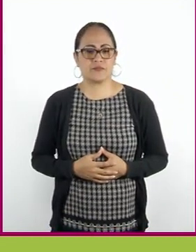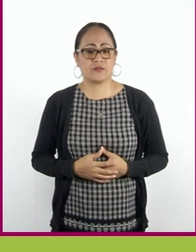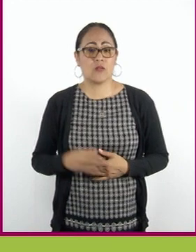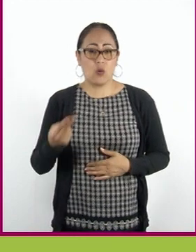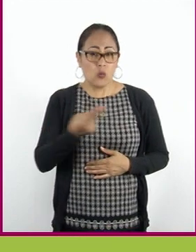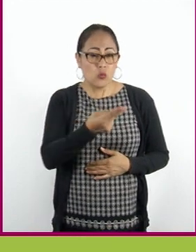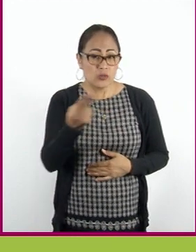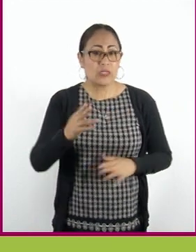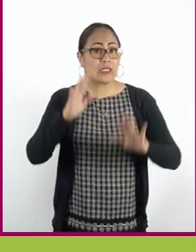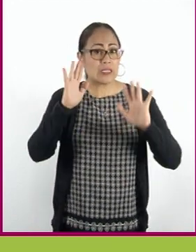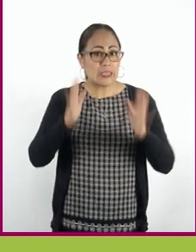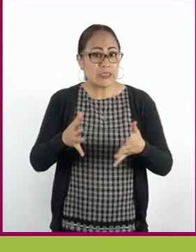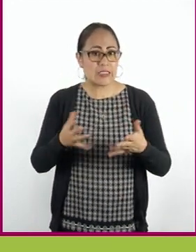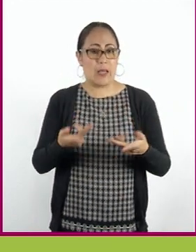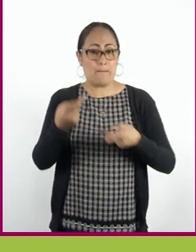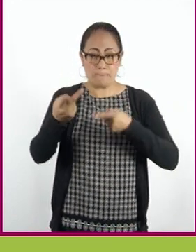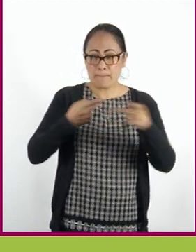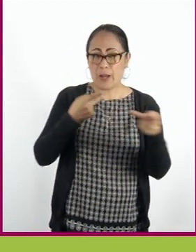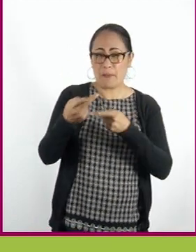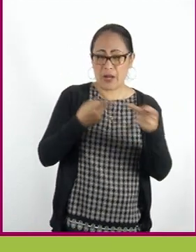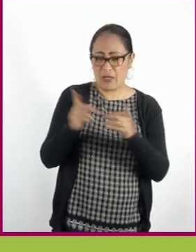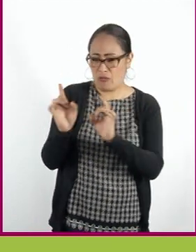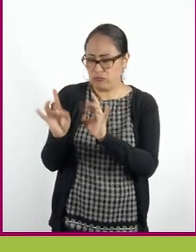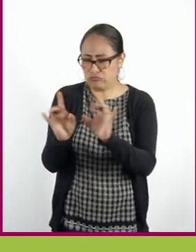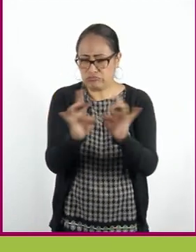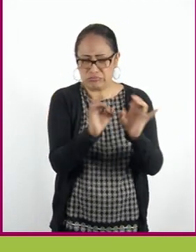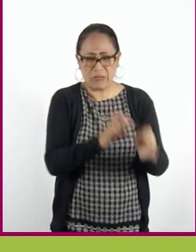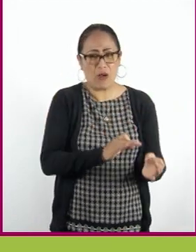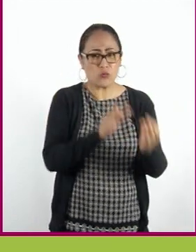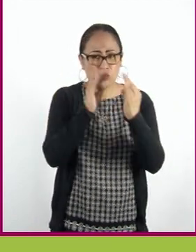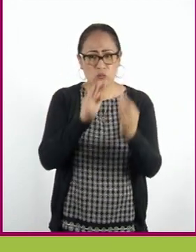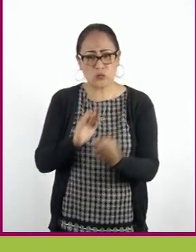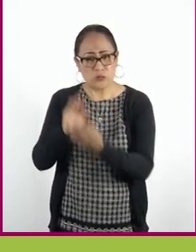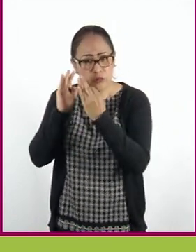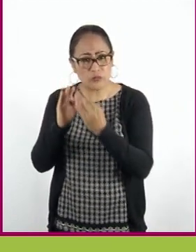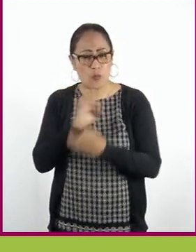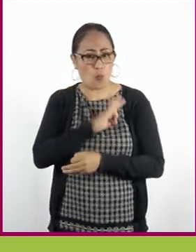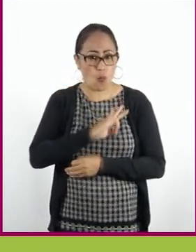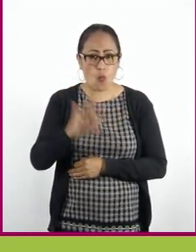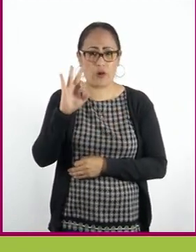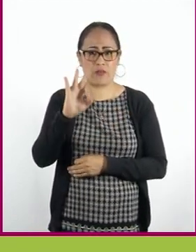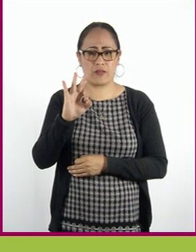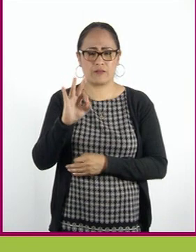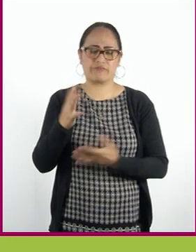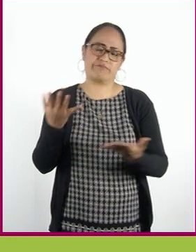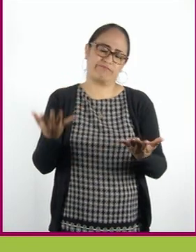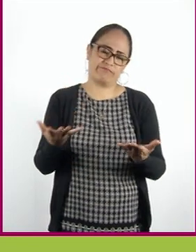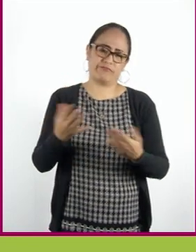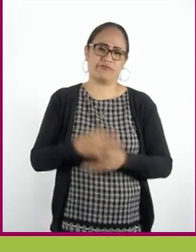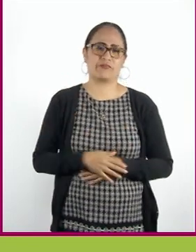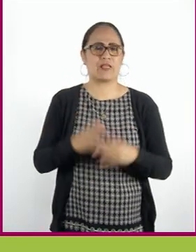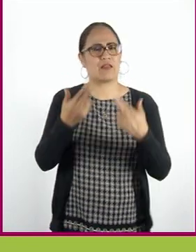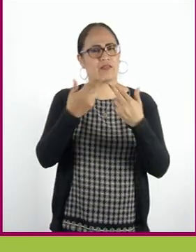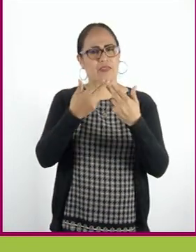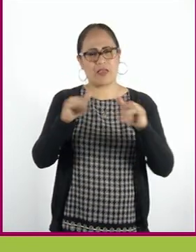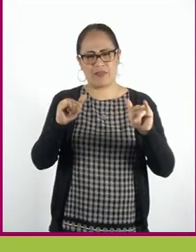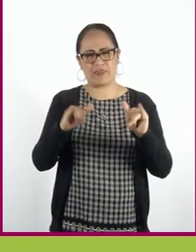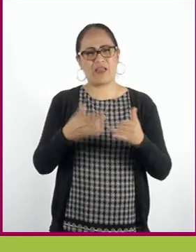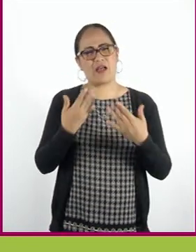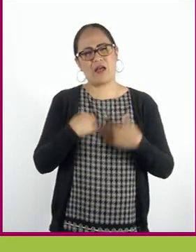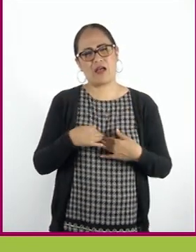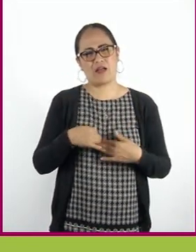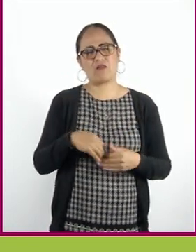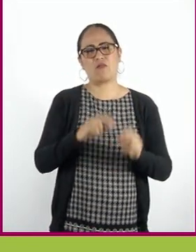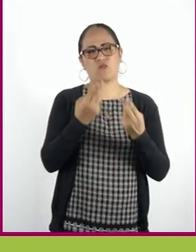¿Estarían ustedes preparados para enfrentar estas situaciones? Nadie se va a arrepentir de retrasar su